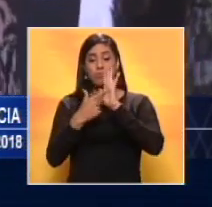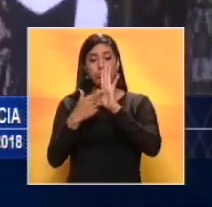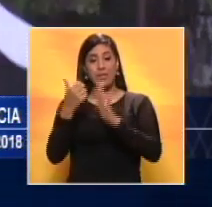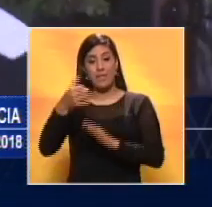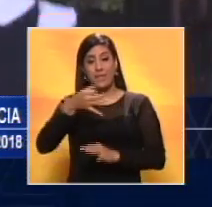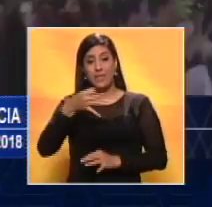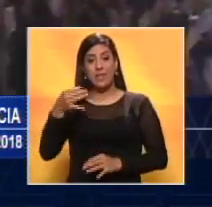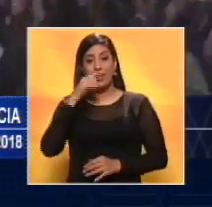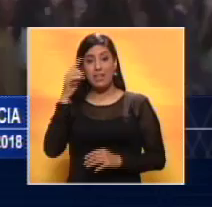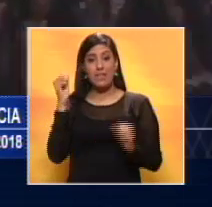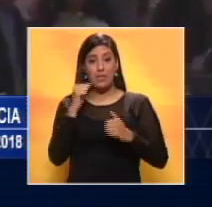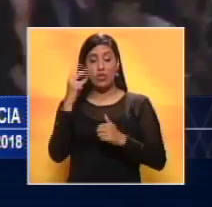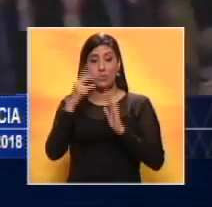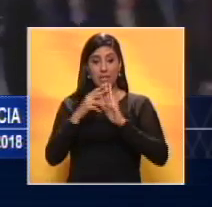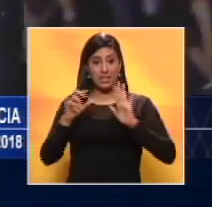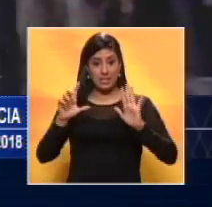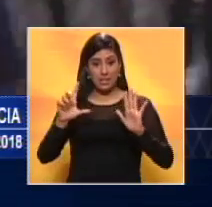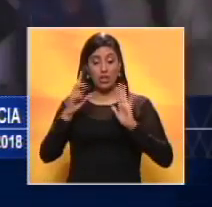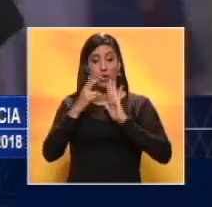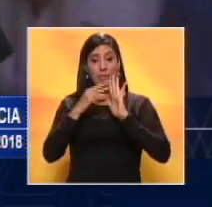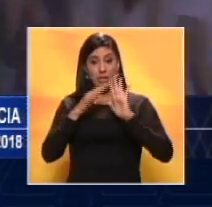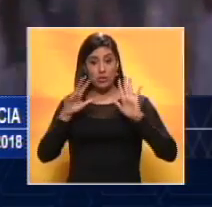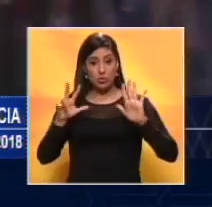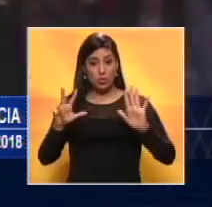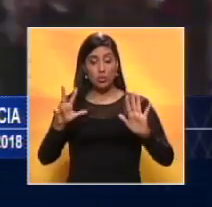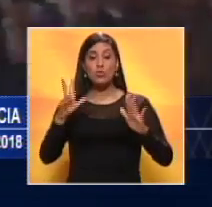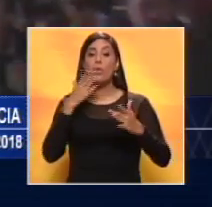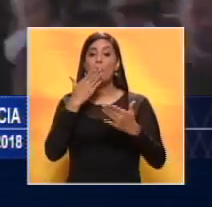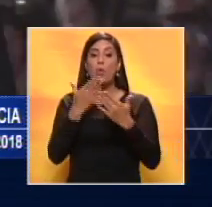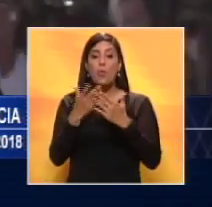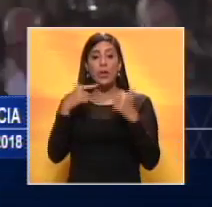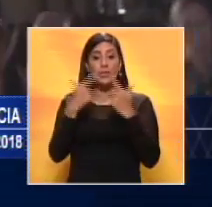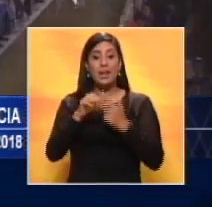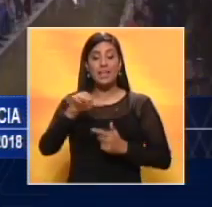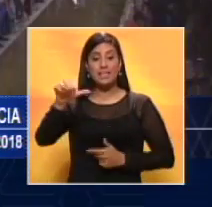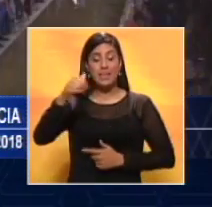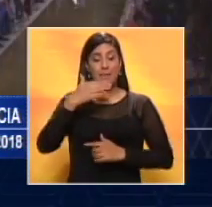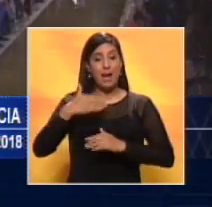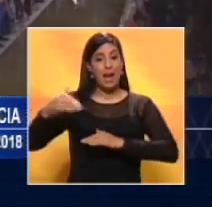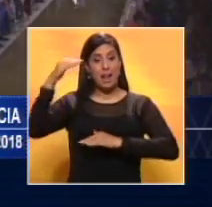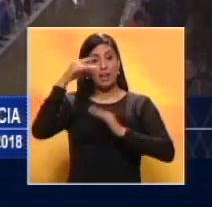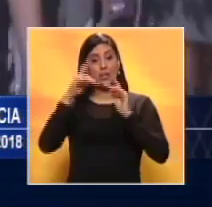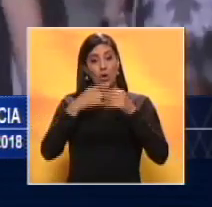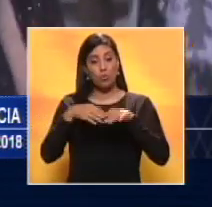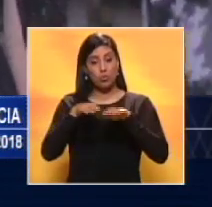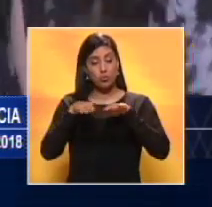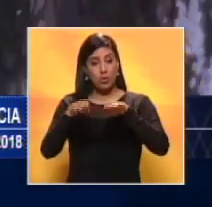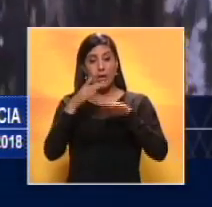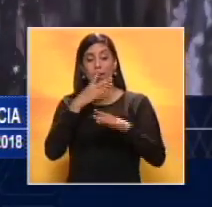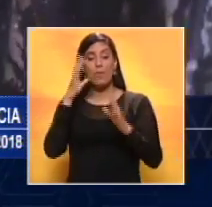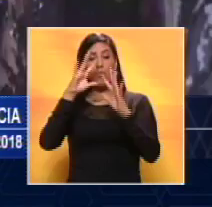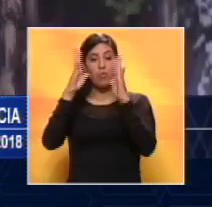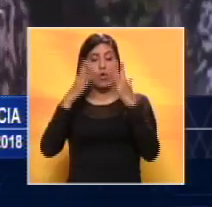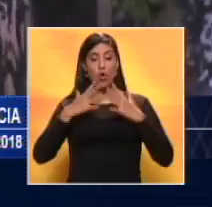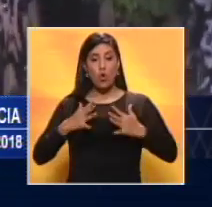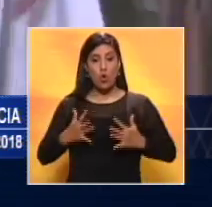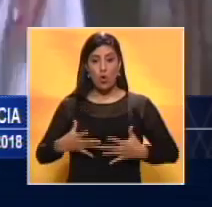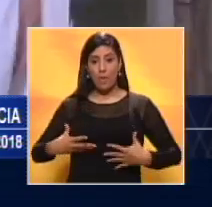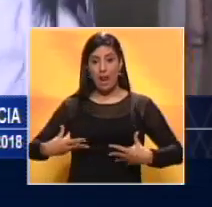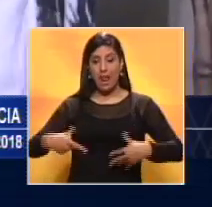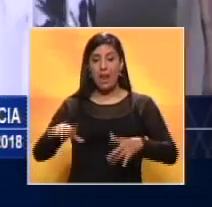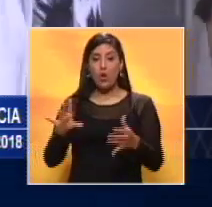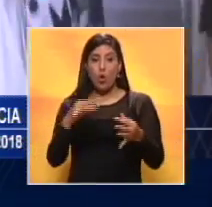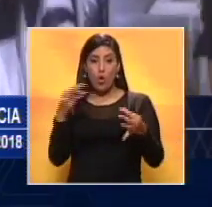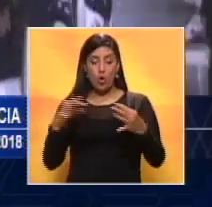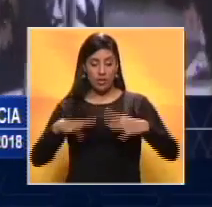La colección Otoño-Invierno 2017-2018, presentada en la Semana de Alta Costura, mostró un mundo de hadas con vestidos largos,